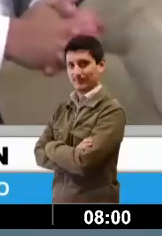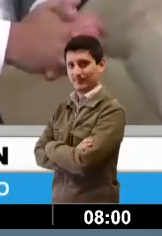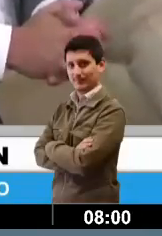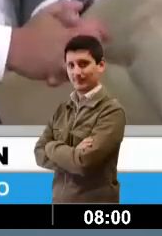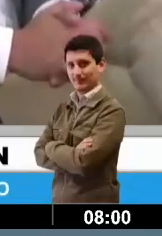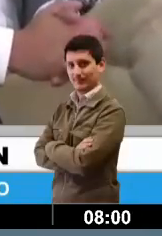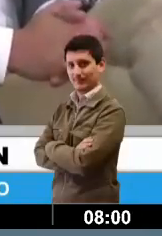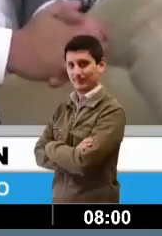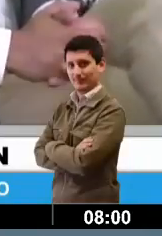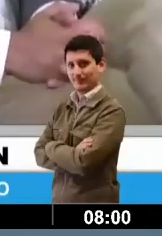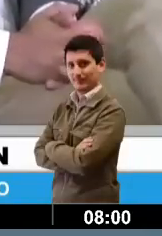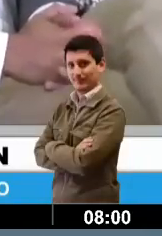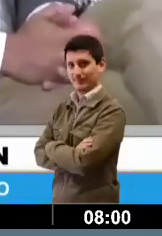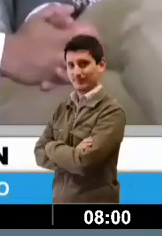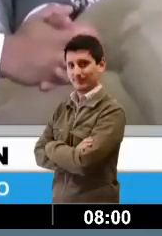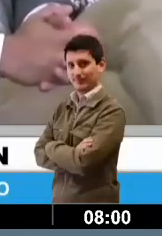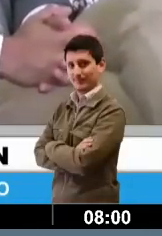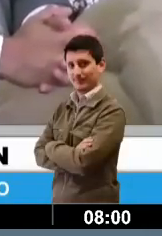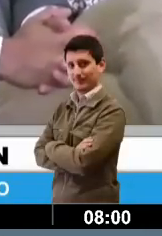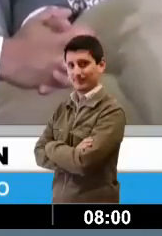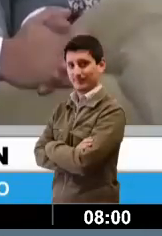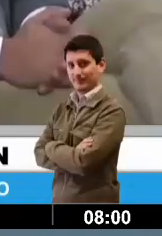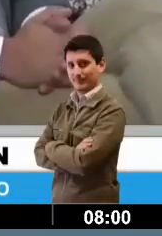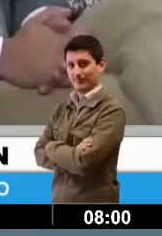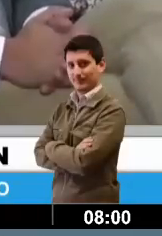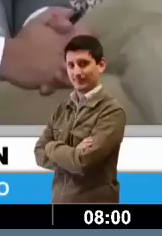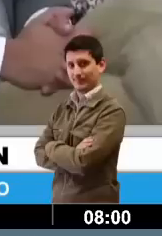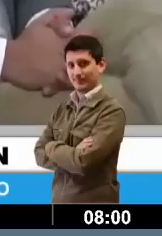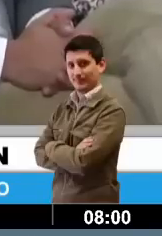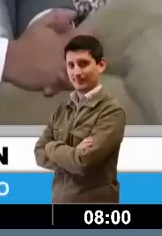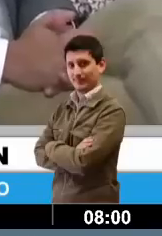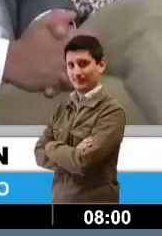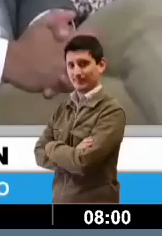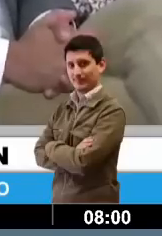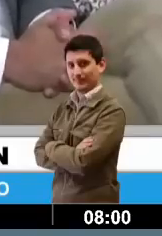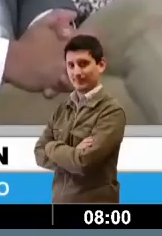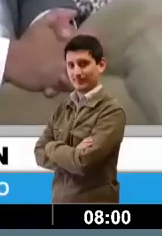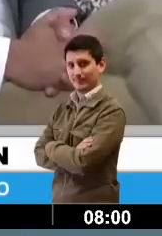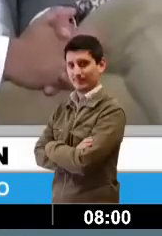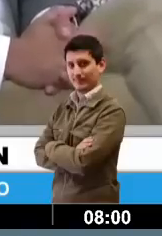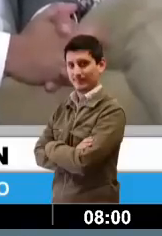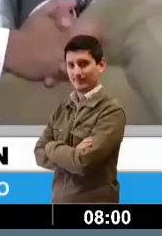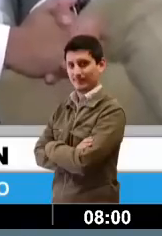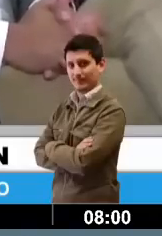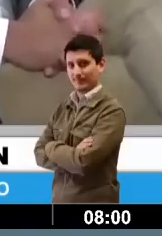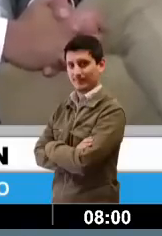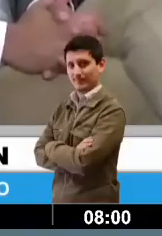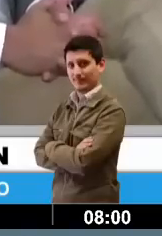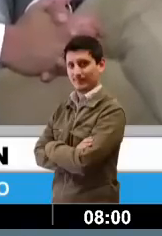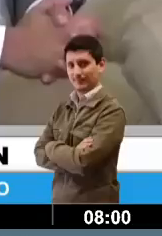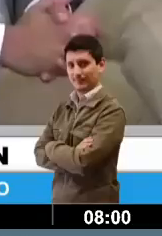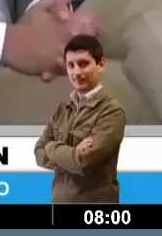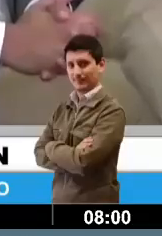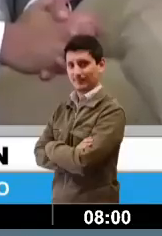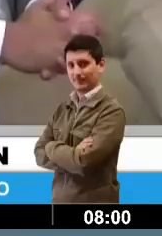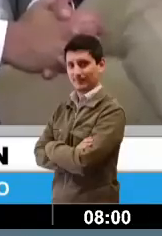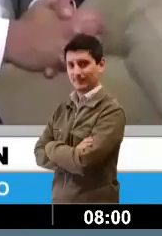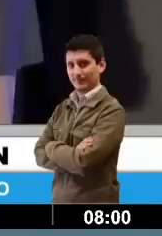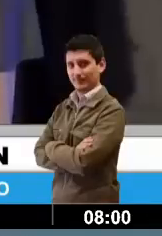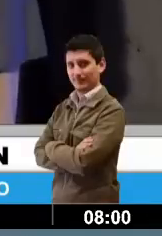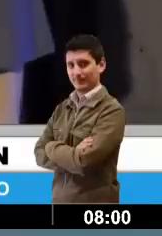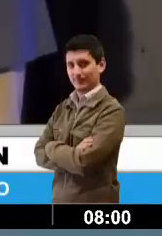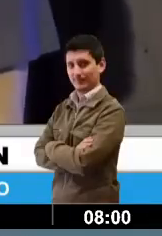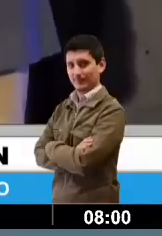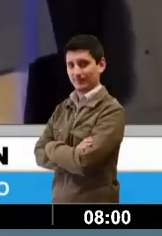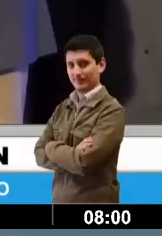intelectual, porque si no hacen el esfuerzo, el asunto está unido. Eso es lo que acaba de decir Erika Edo. Entonces resulta que